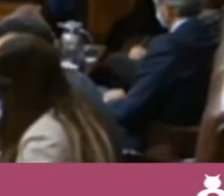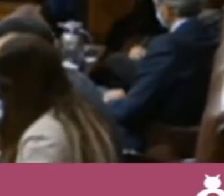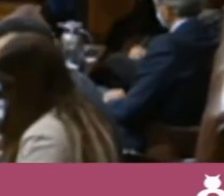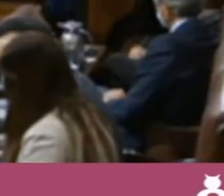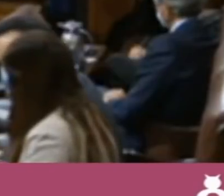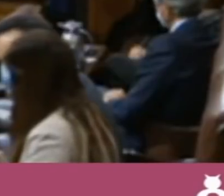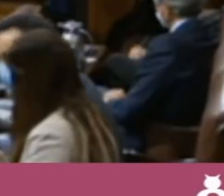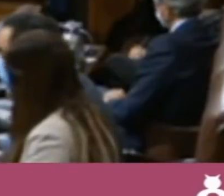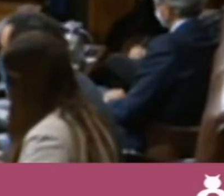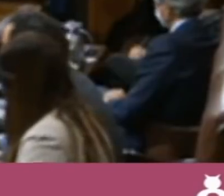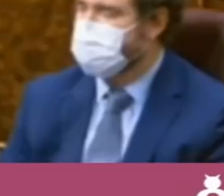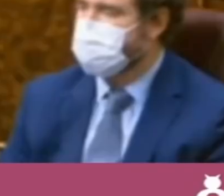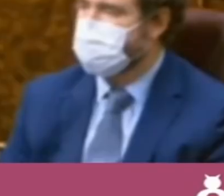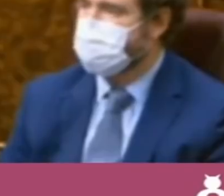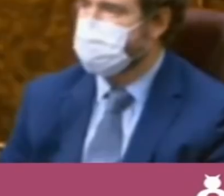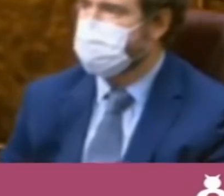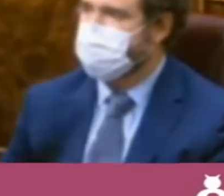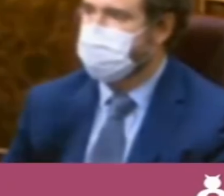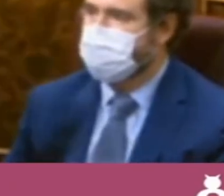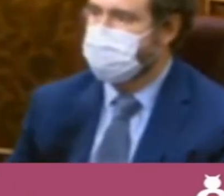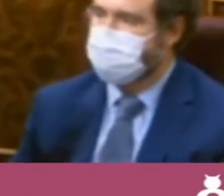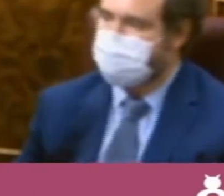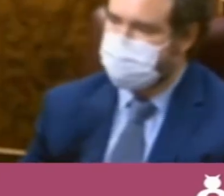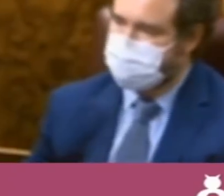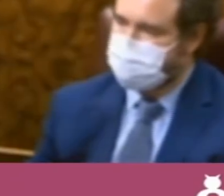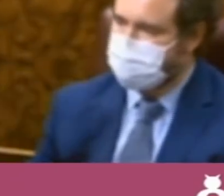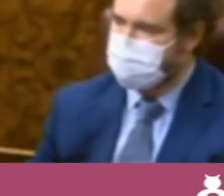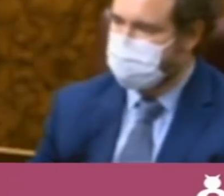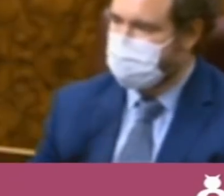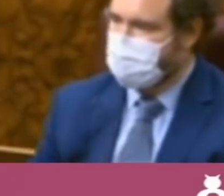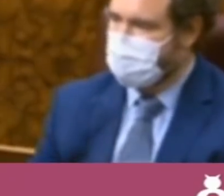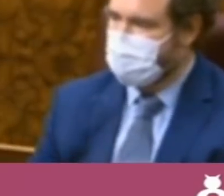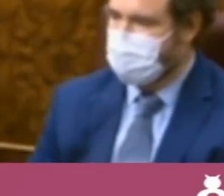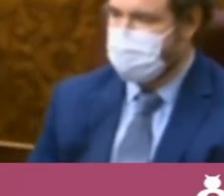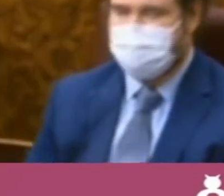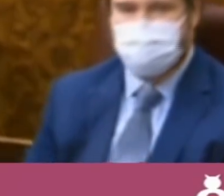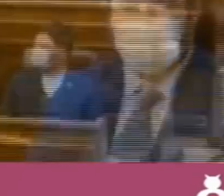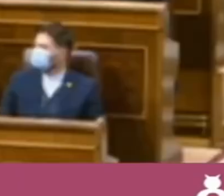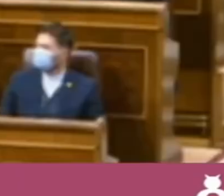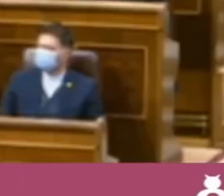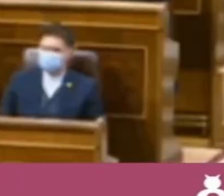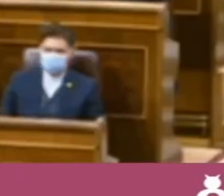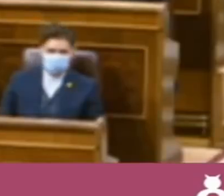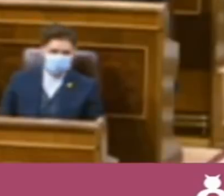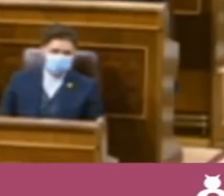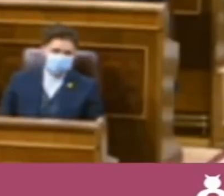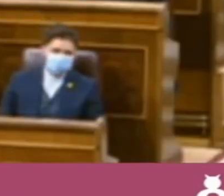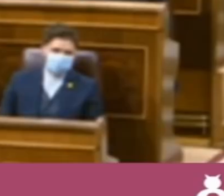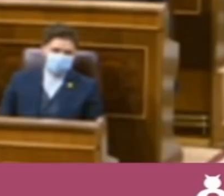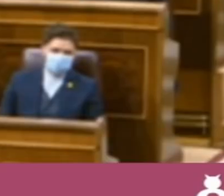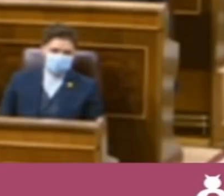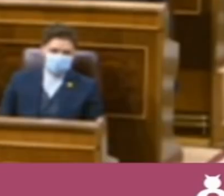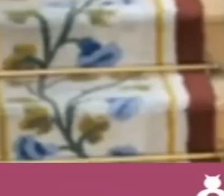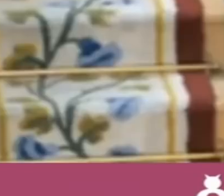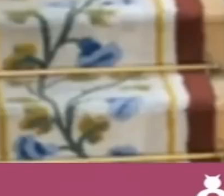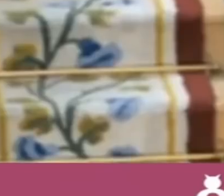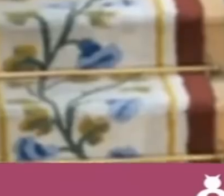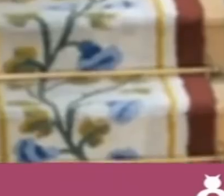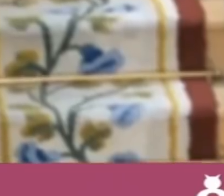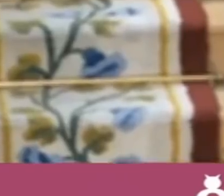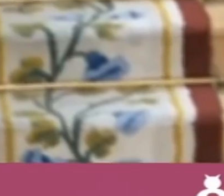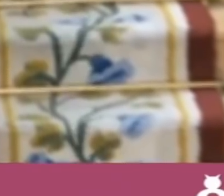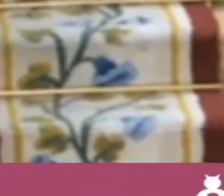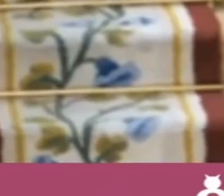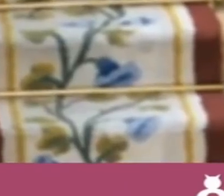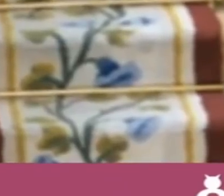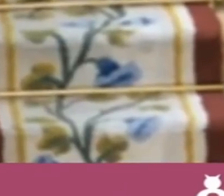más sorprendente. Ahí se puede analizar la estrategia, se puede analizar la táctica, se puede analizar evidentemente los efectos que haya podido tener tomar